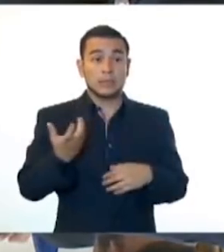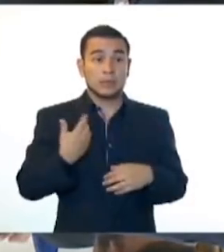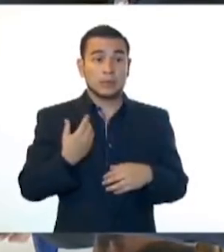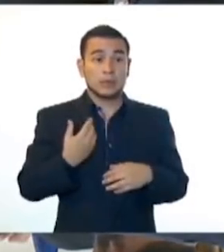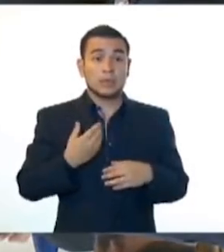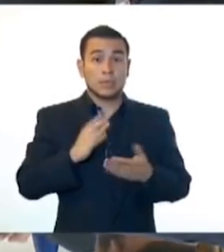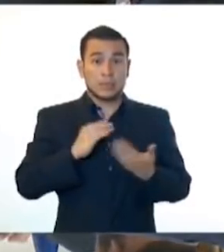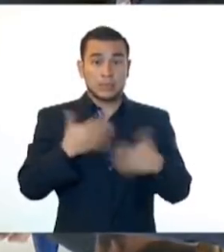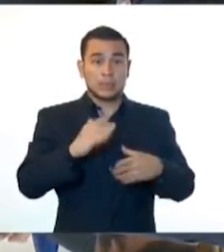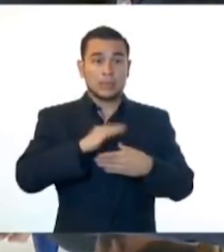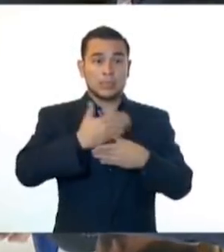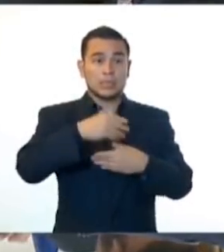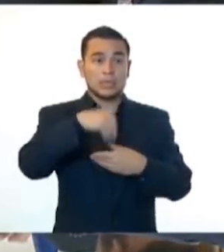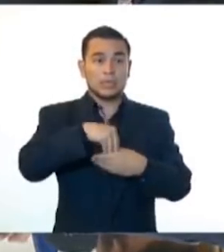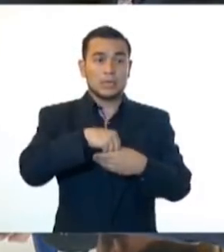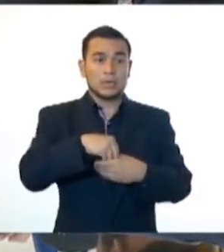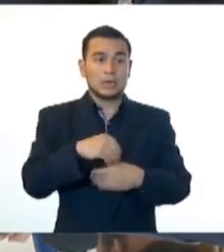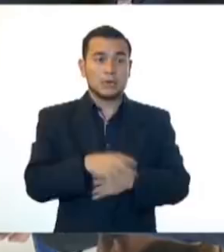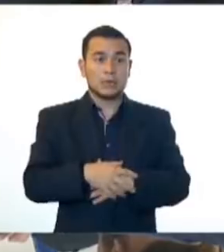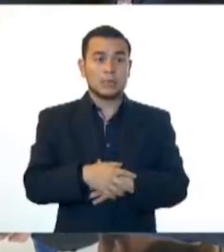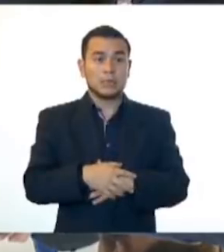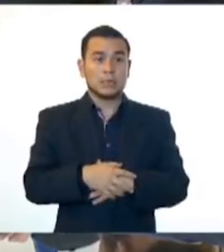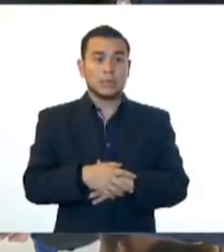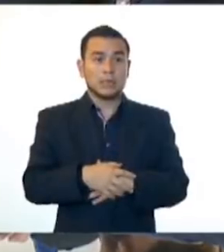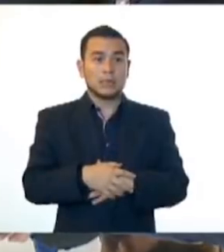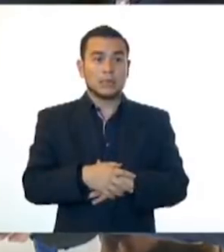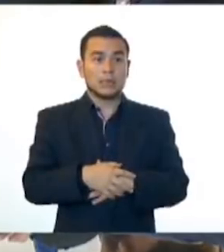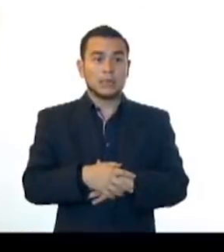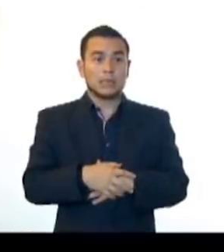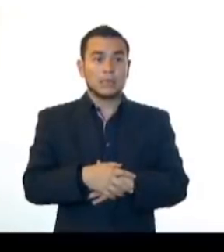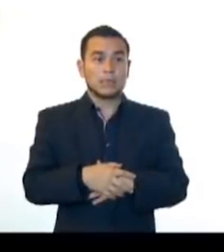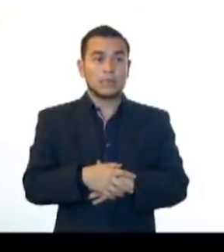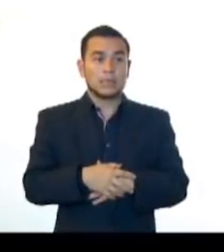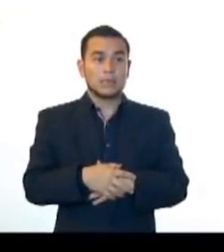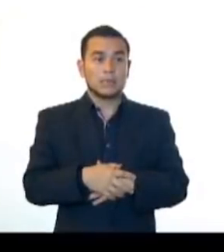con cuenta de bancaria?